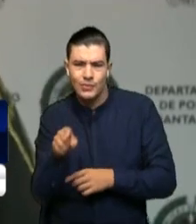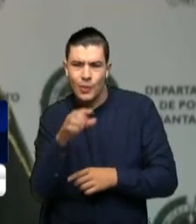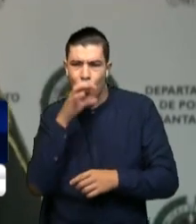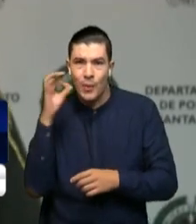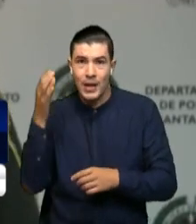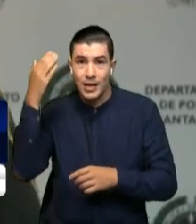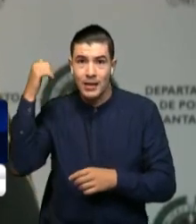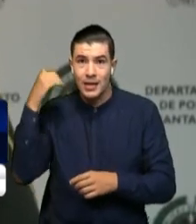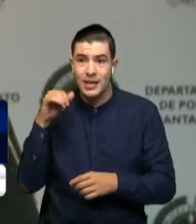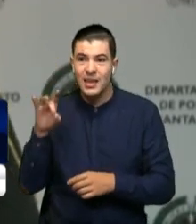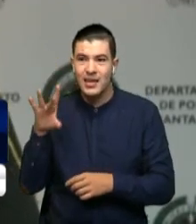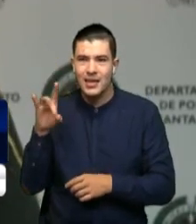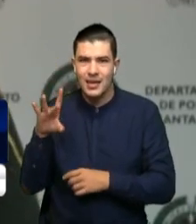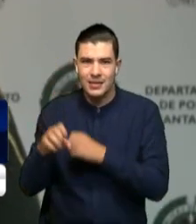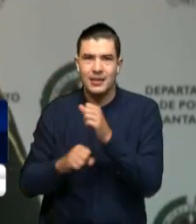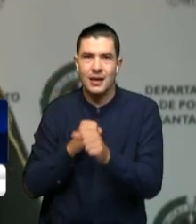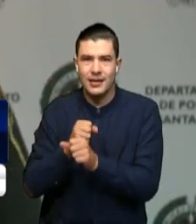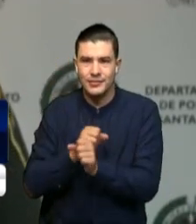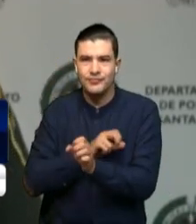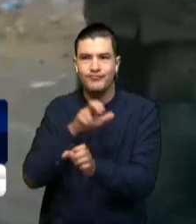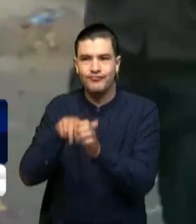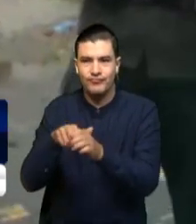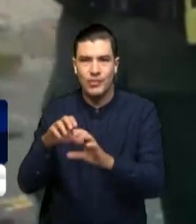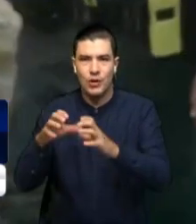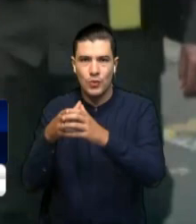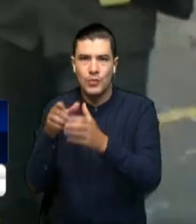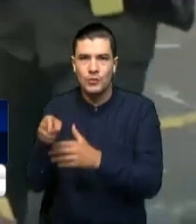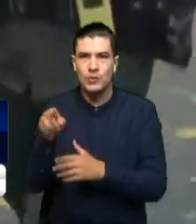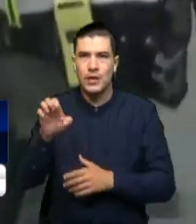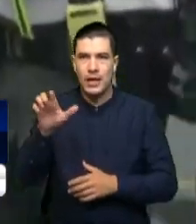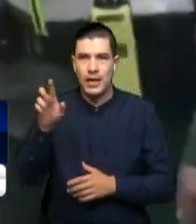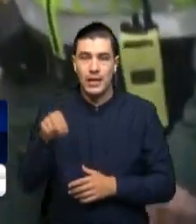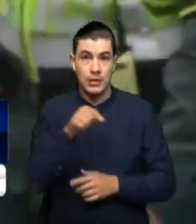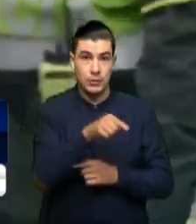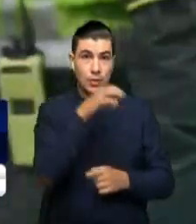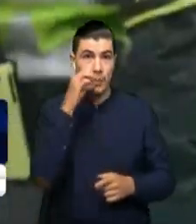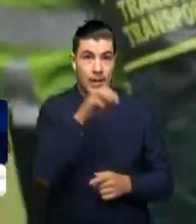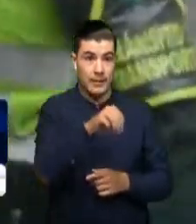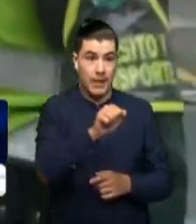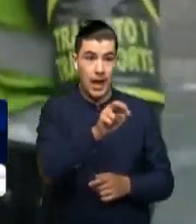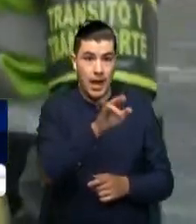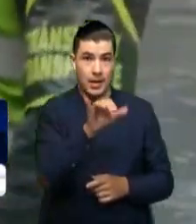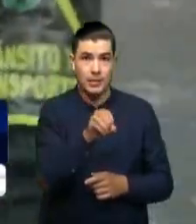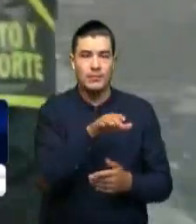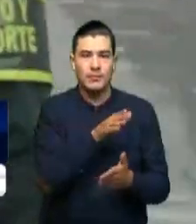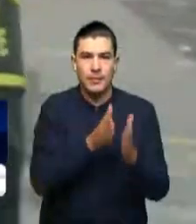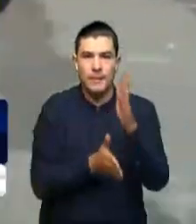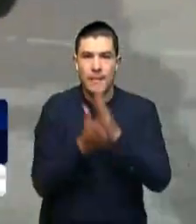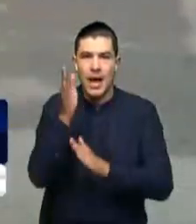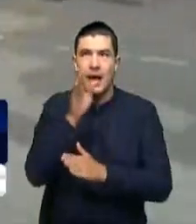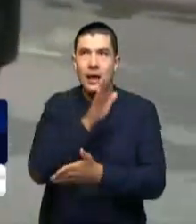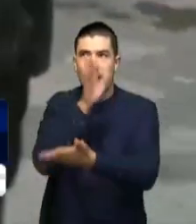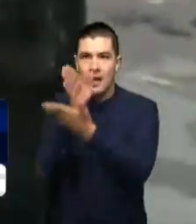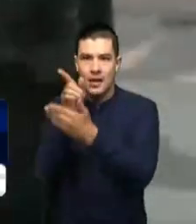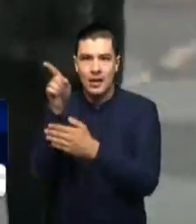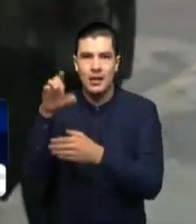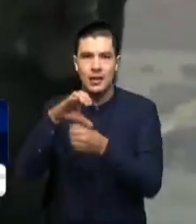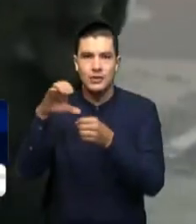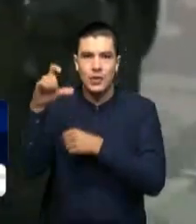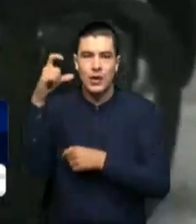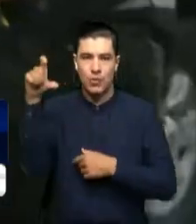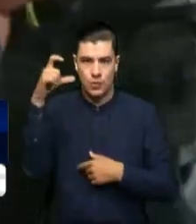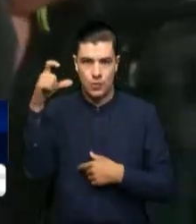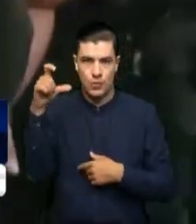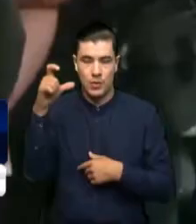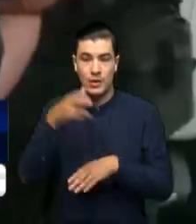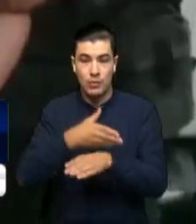15 años haciendo parte de este grupo insurgente alias mario fue remitido a la capital nortesantandereana y en las próximas horas